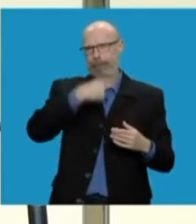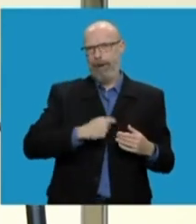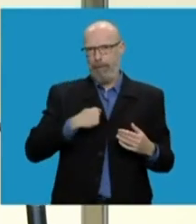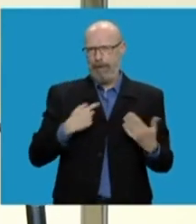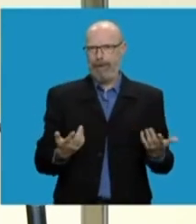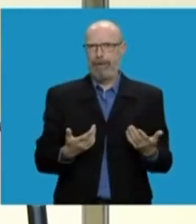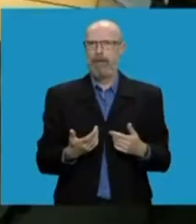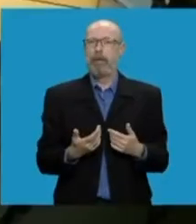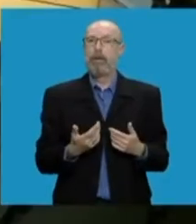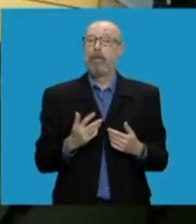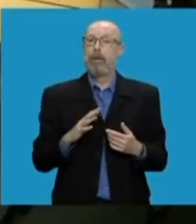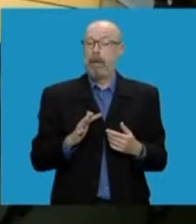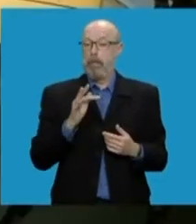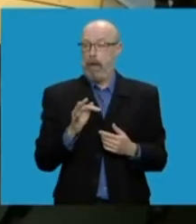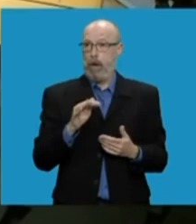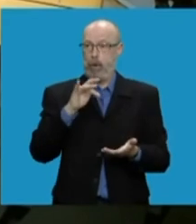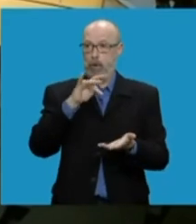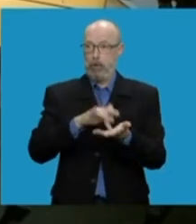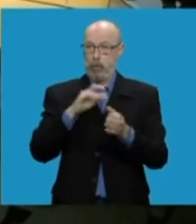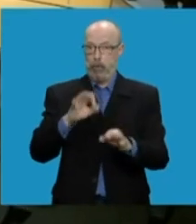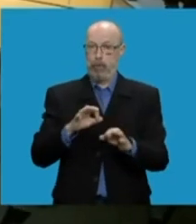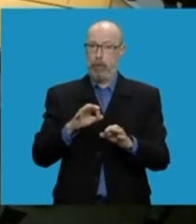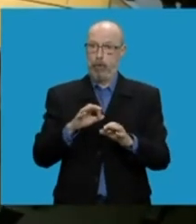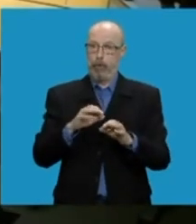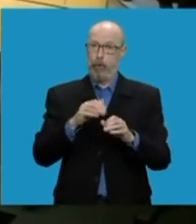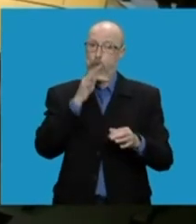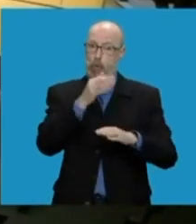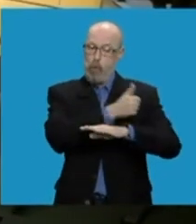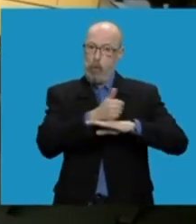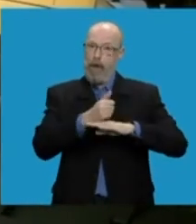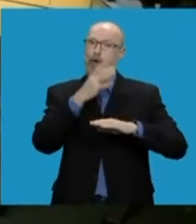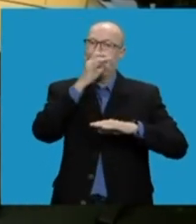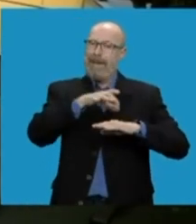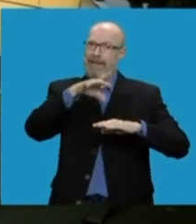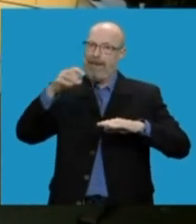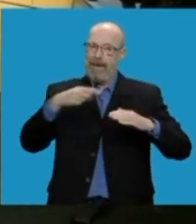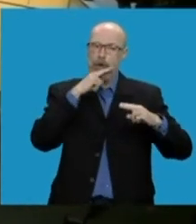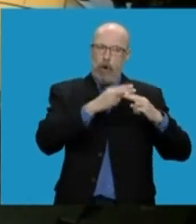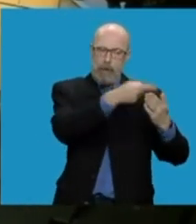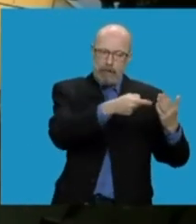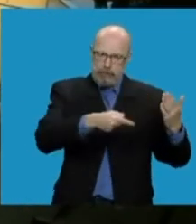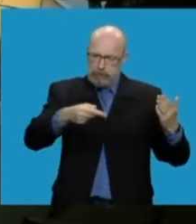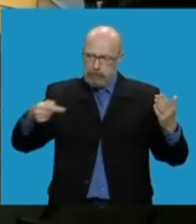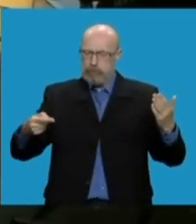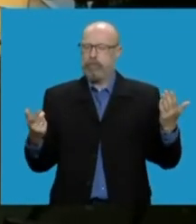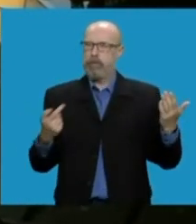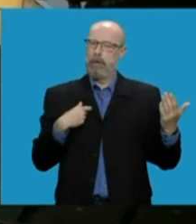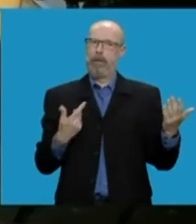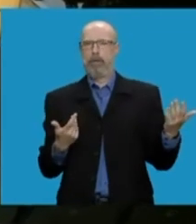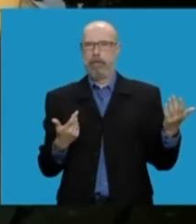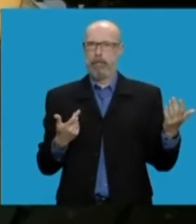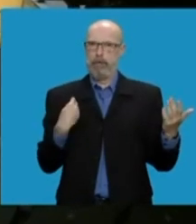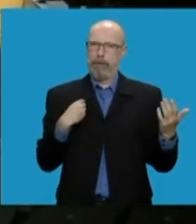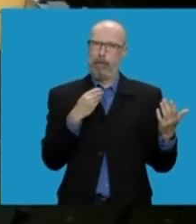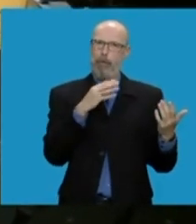cuando me he enterado de la lista que formabais el jurado, he dicho, pero coño, si acaso Valleceos, si acaso